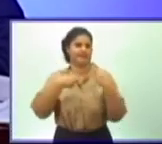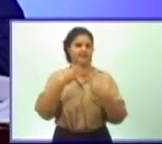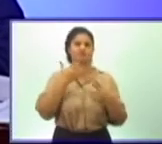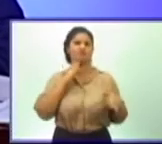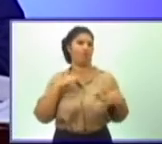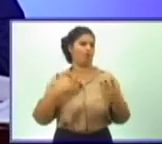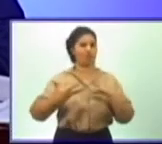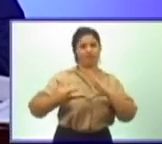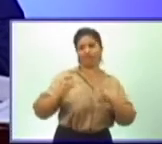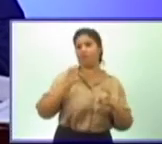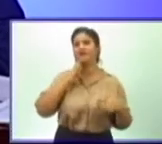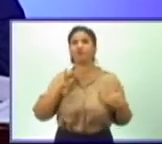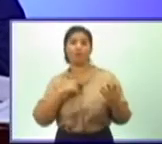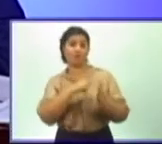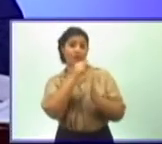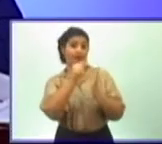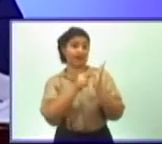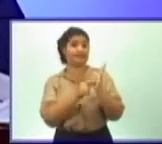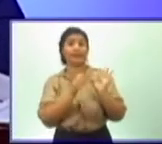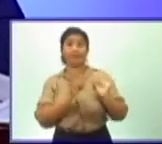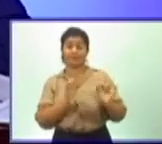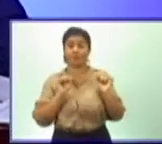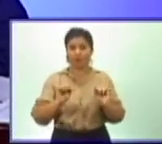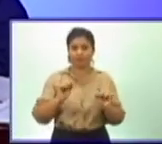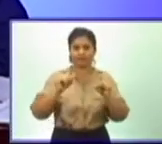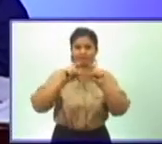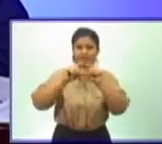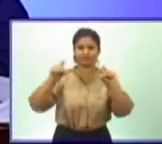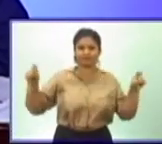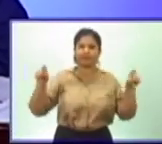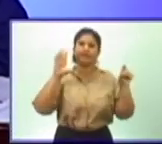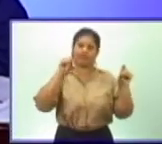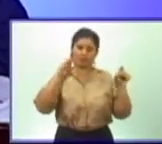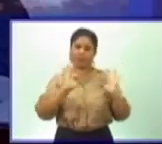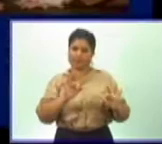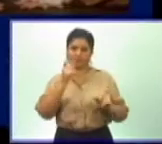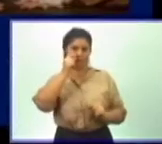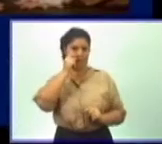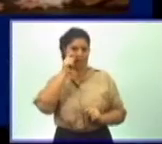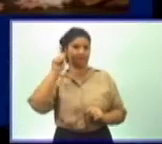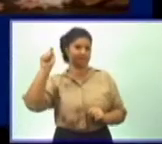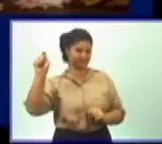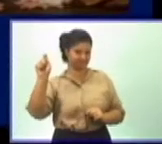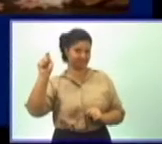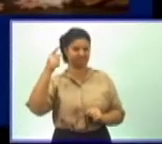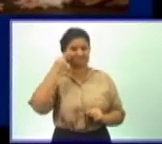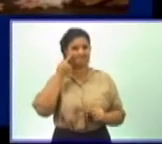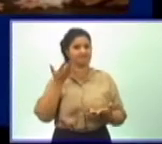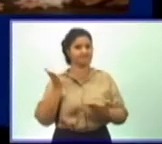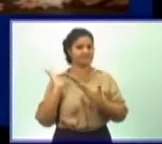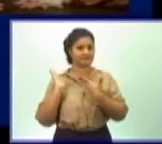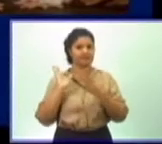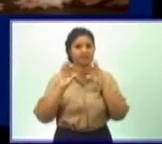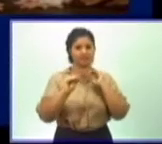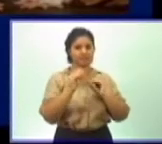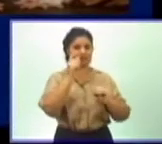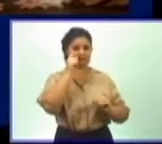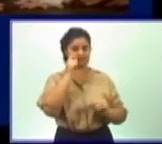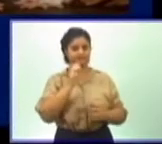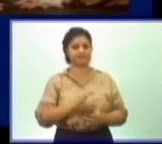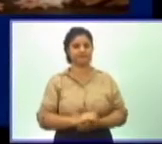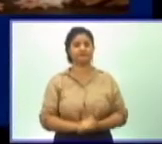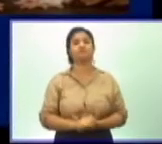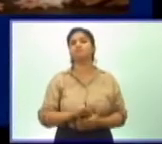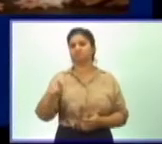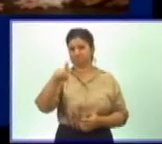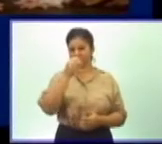quisiera presentarles la siguiente expresión dicha por el propio personaje. Observen, dice Tartufo, quien